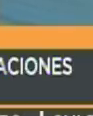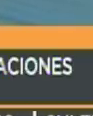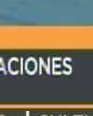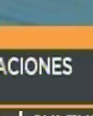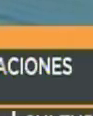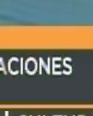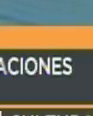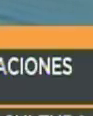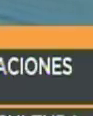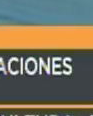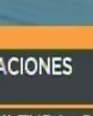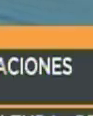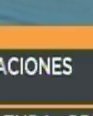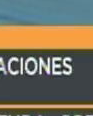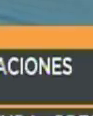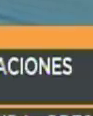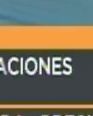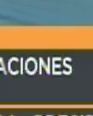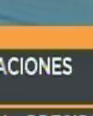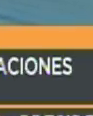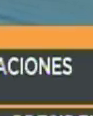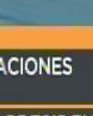las heridas de la violencia.